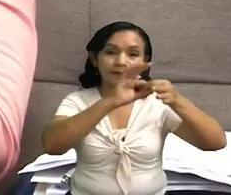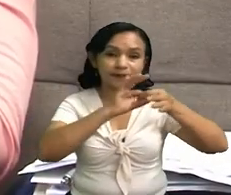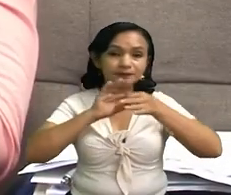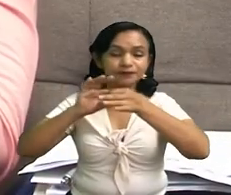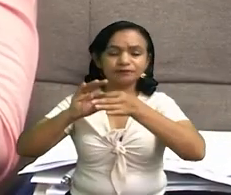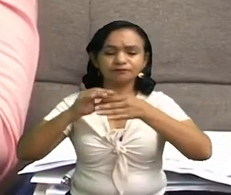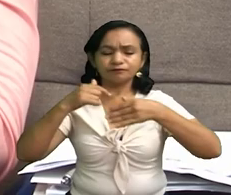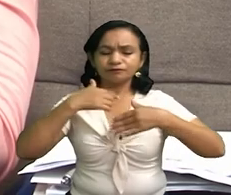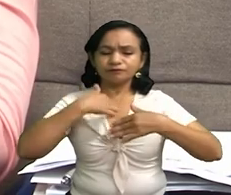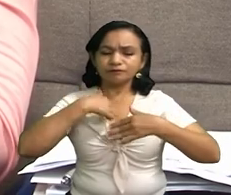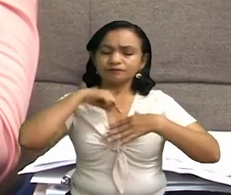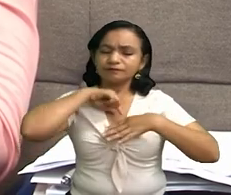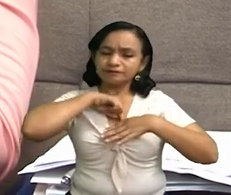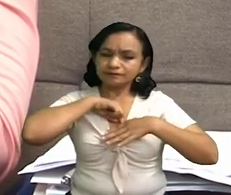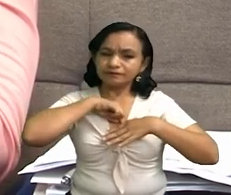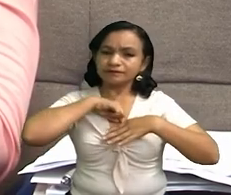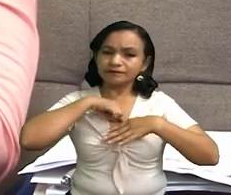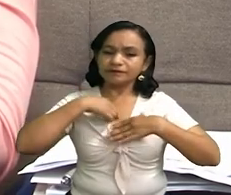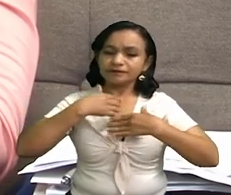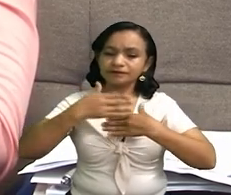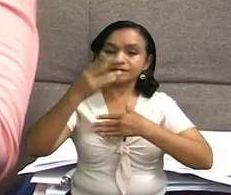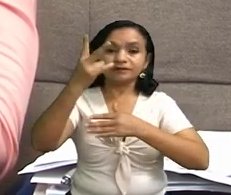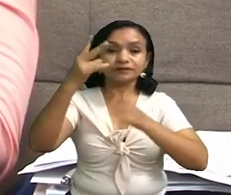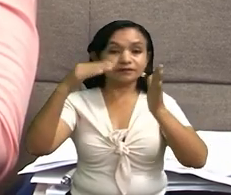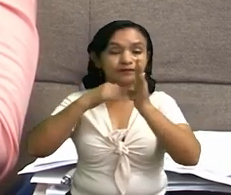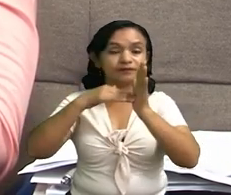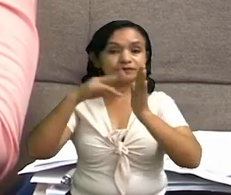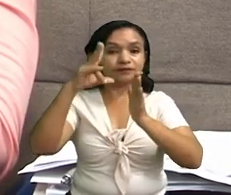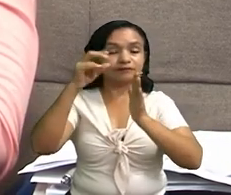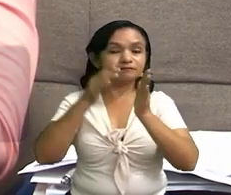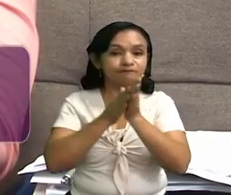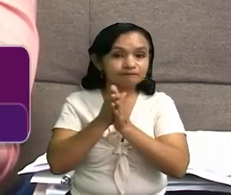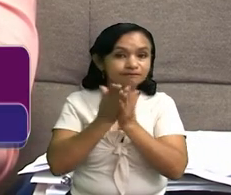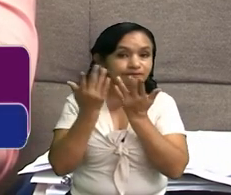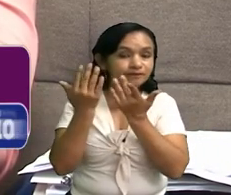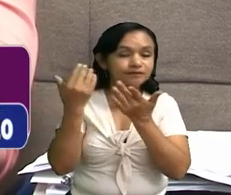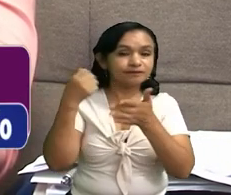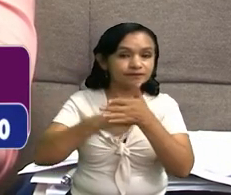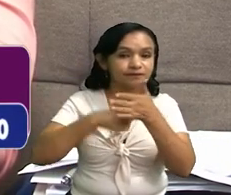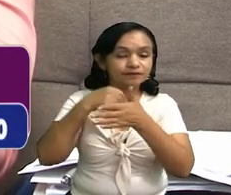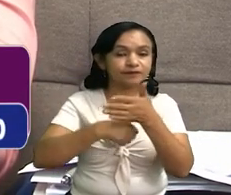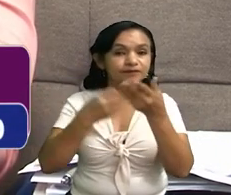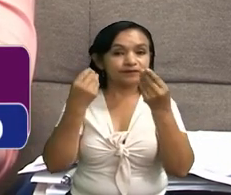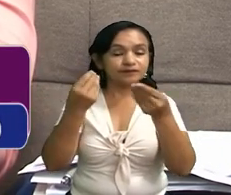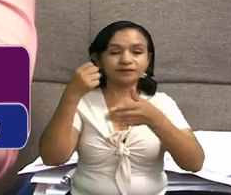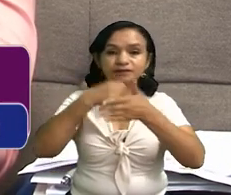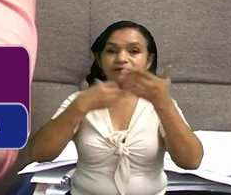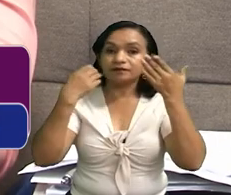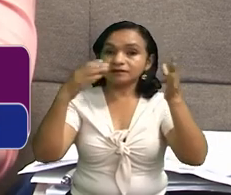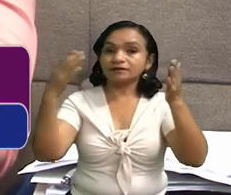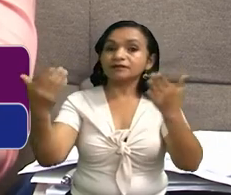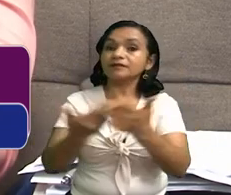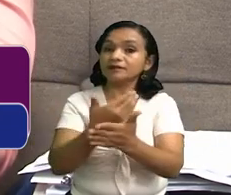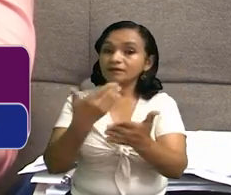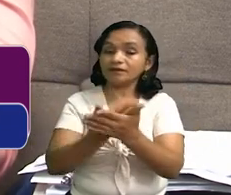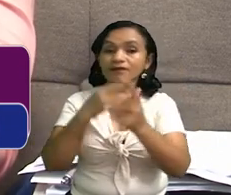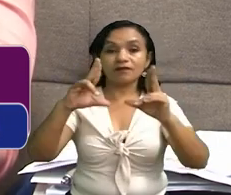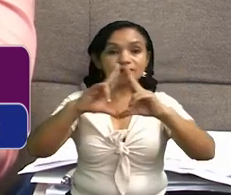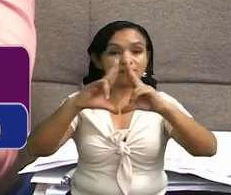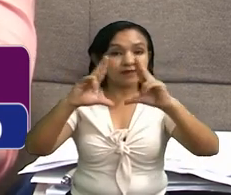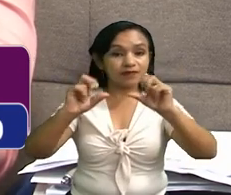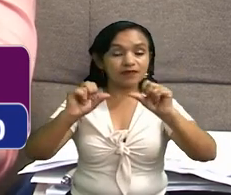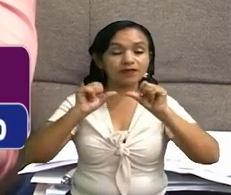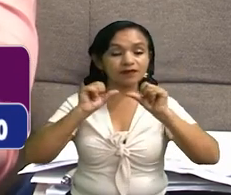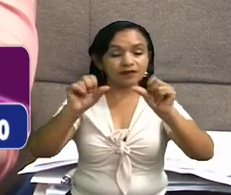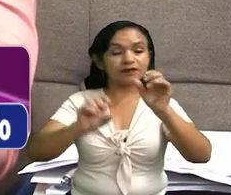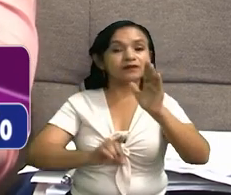nos preparemos para el año 2020, que va a ser un año de muchos retos y de muchos desafíos, para que Nicaragua